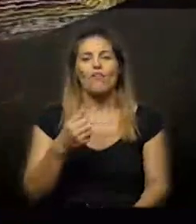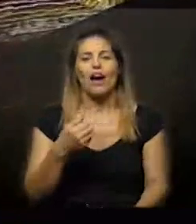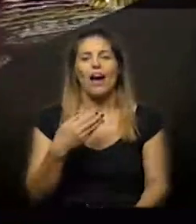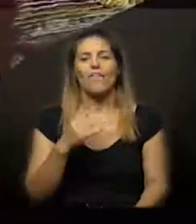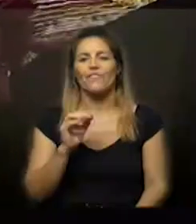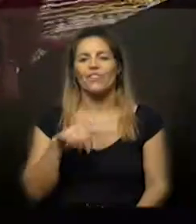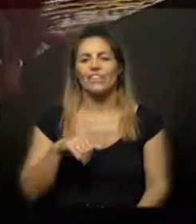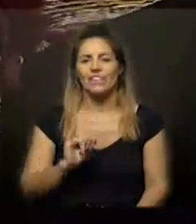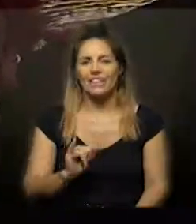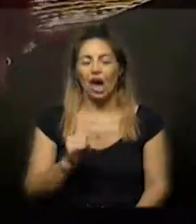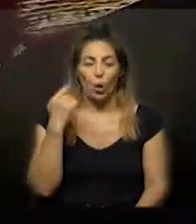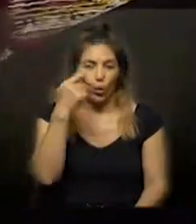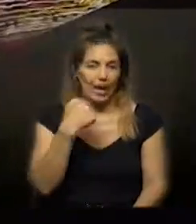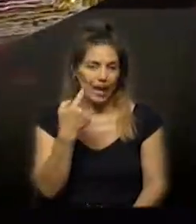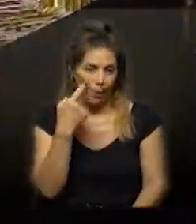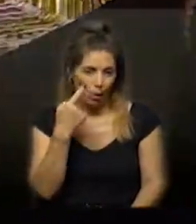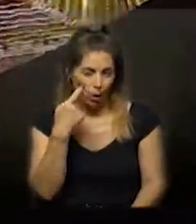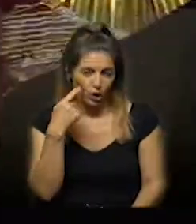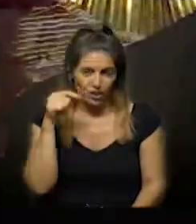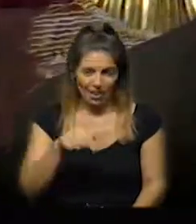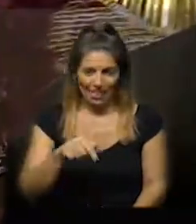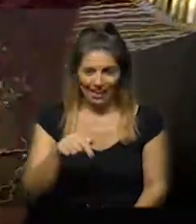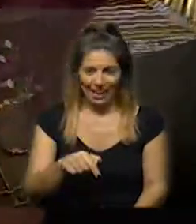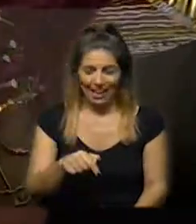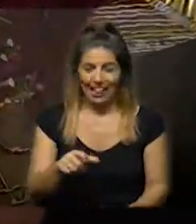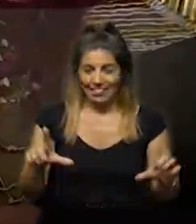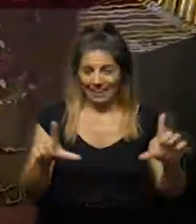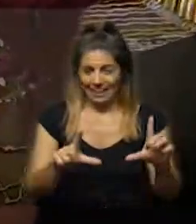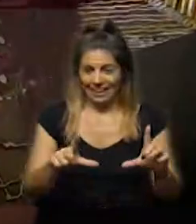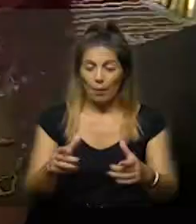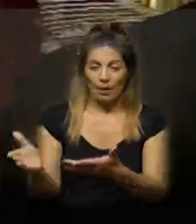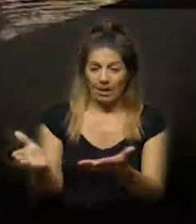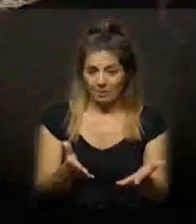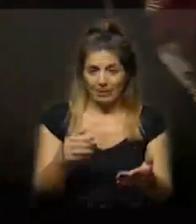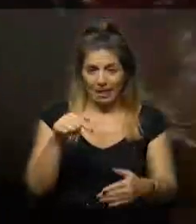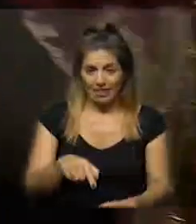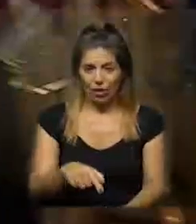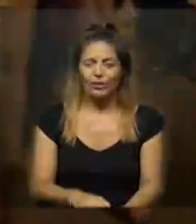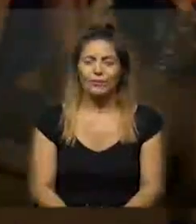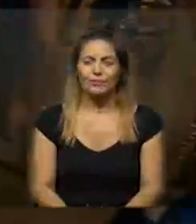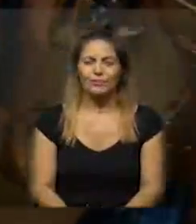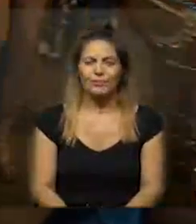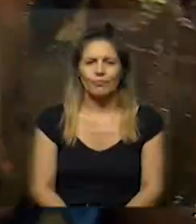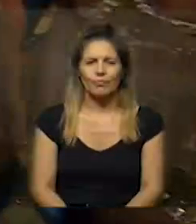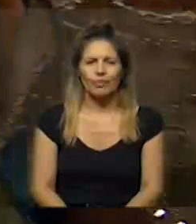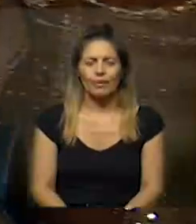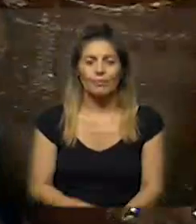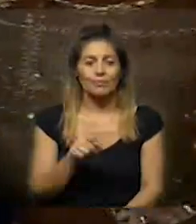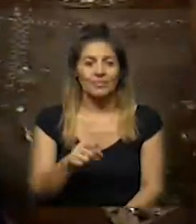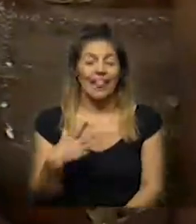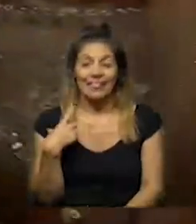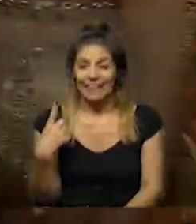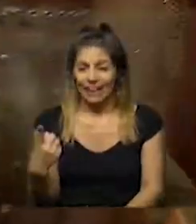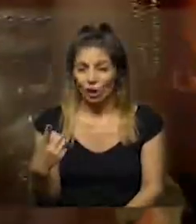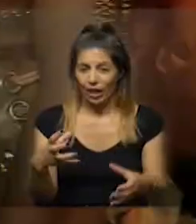muy conocida del canal. Pero acá las tengo, voy a presentar a mis invitadas del móvil de hoy. Tenemos a Jenny Rocha, que es directora